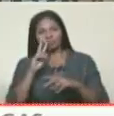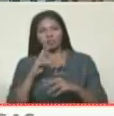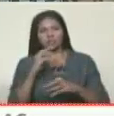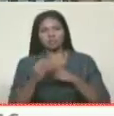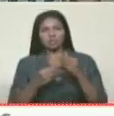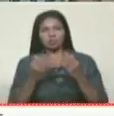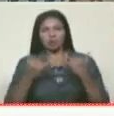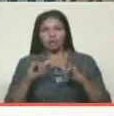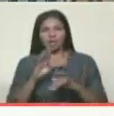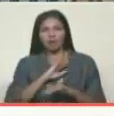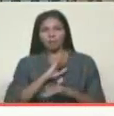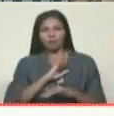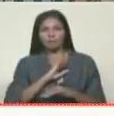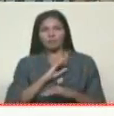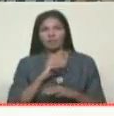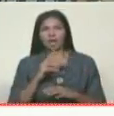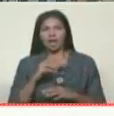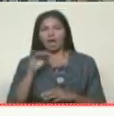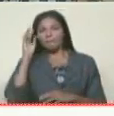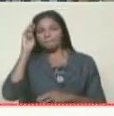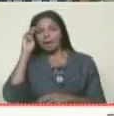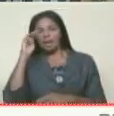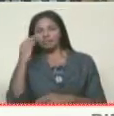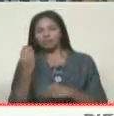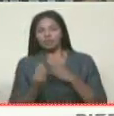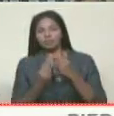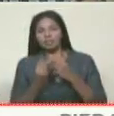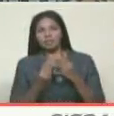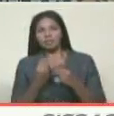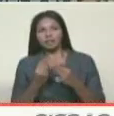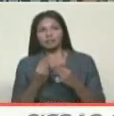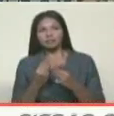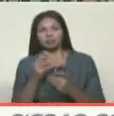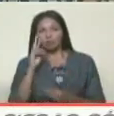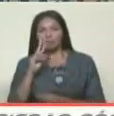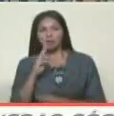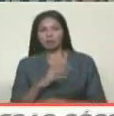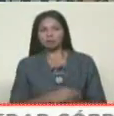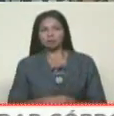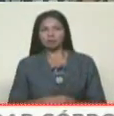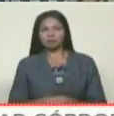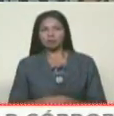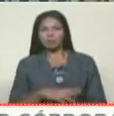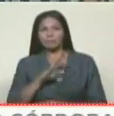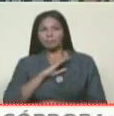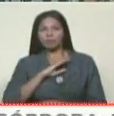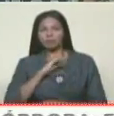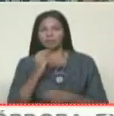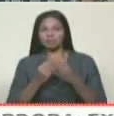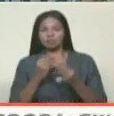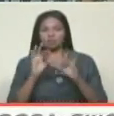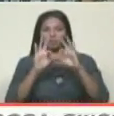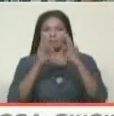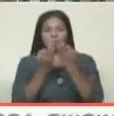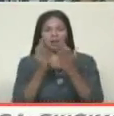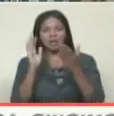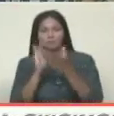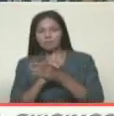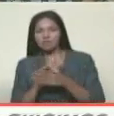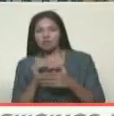de la hija del maestro Soleiva Viva, son las que vamos a ver. Y representan retratos familiares,